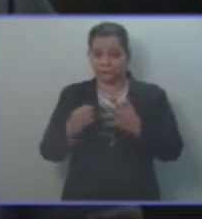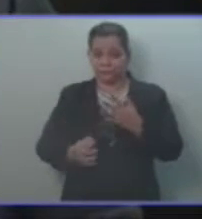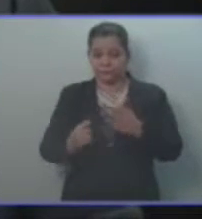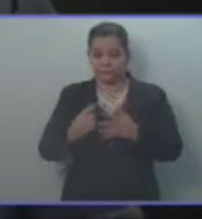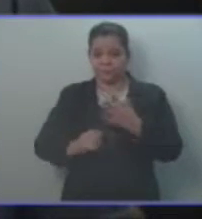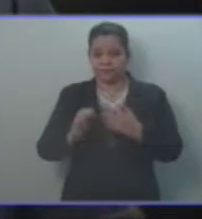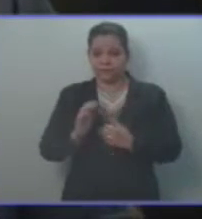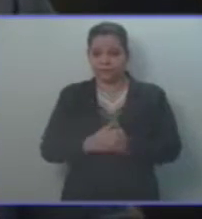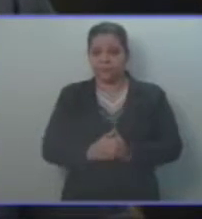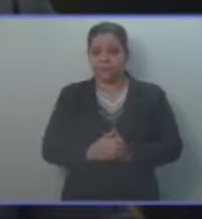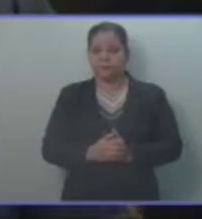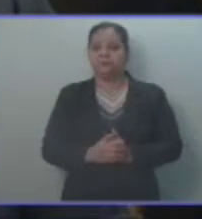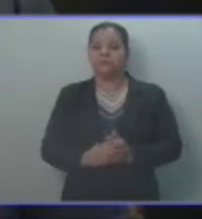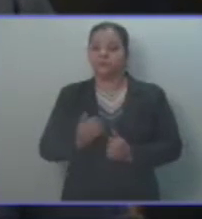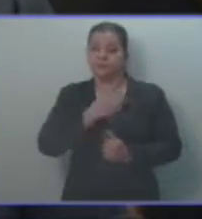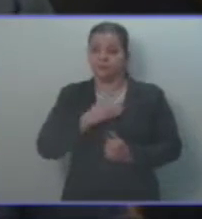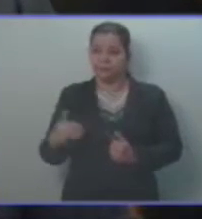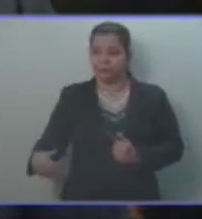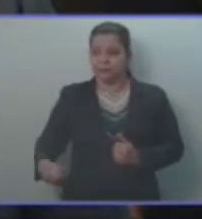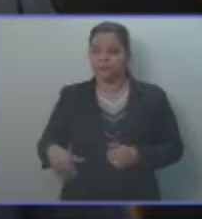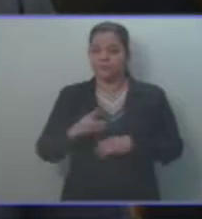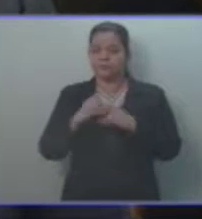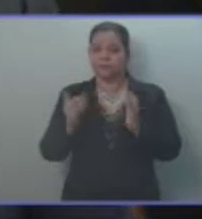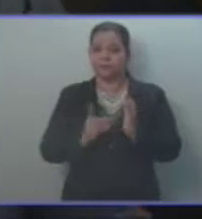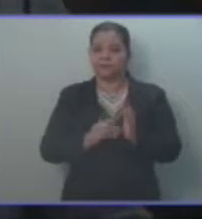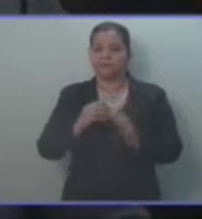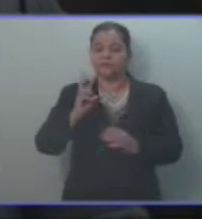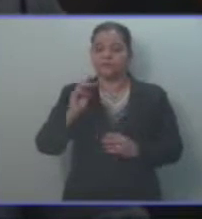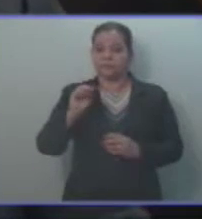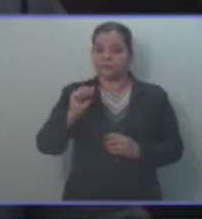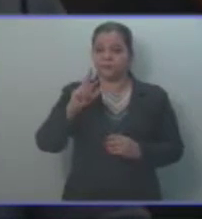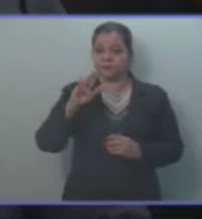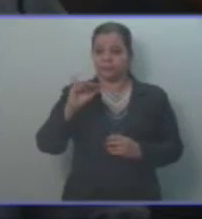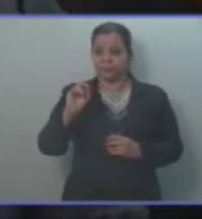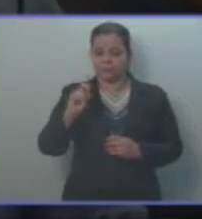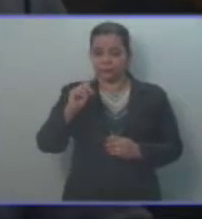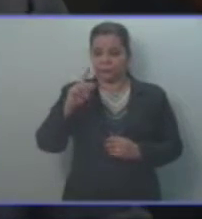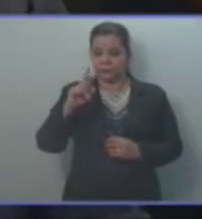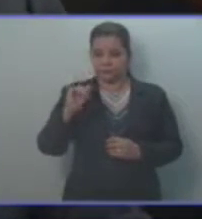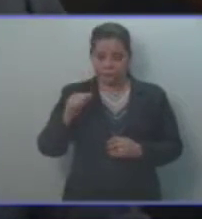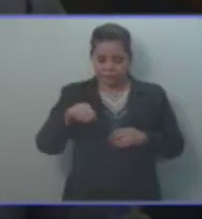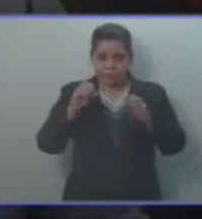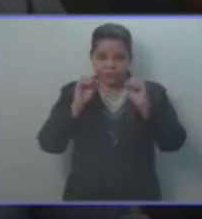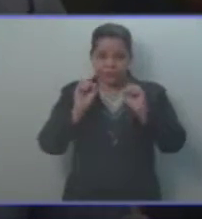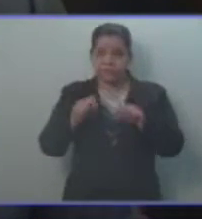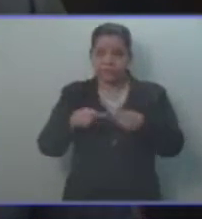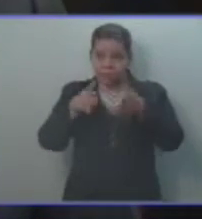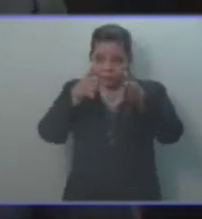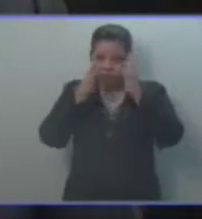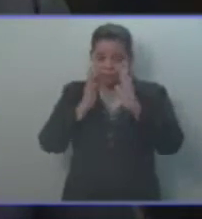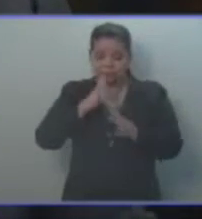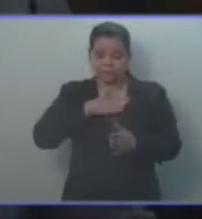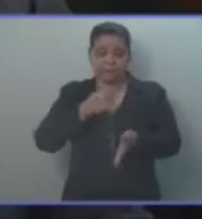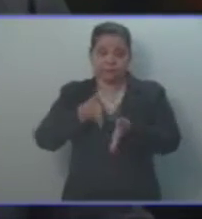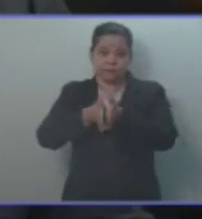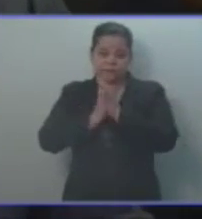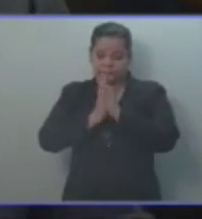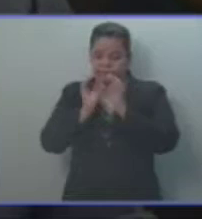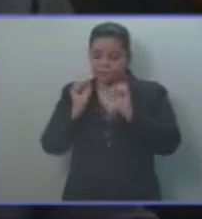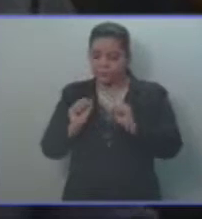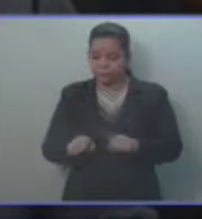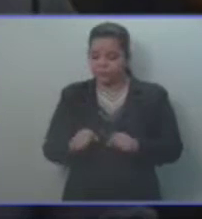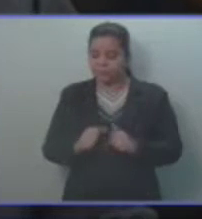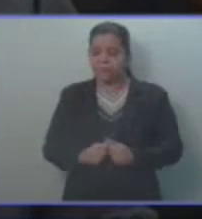especialmente al presidente de la misma, el diputado Mario Tenorio, por atender la solicitud de este servidor de